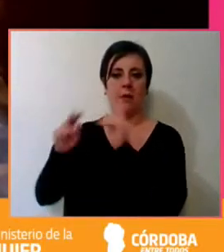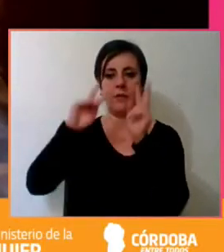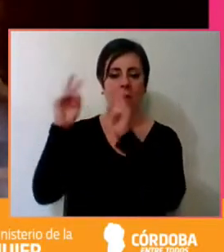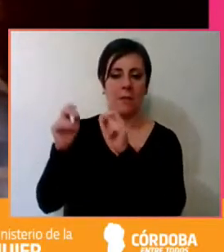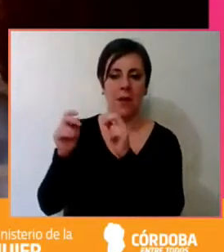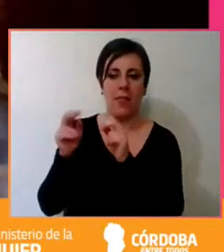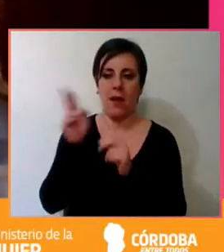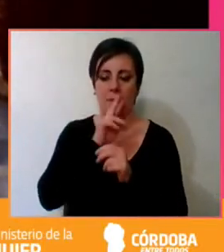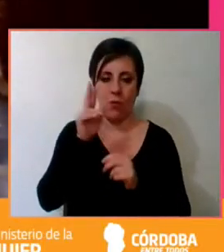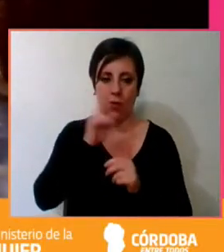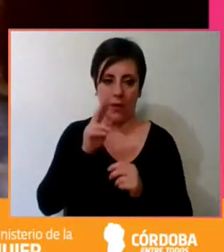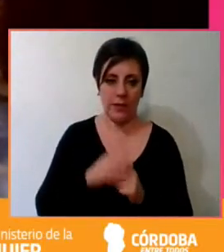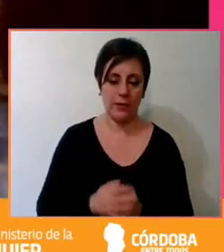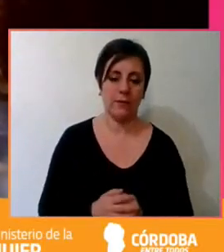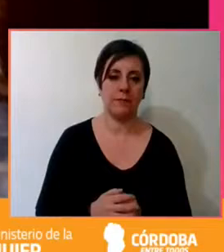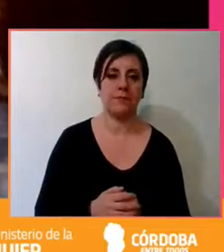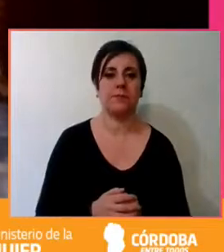mujeres.